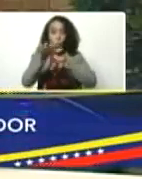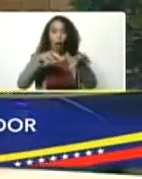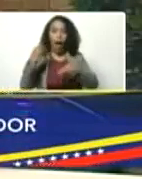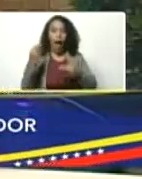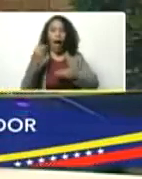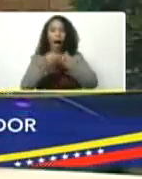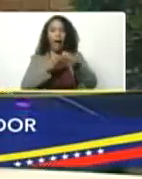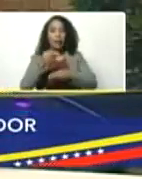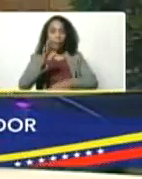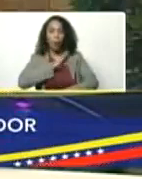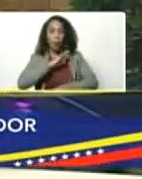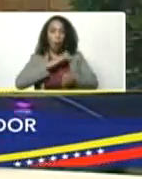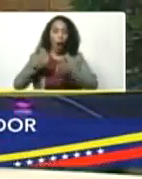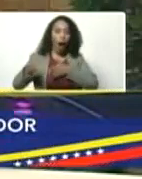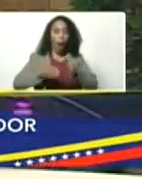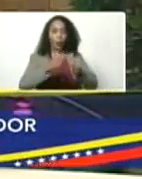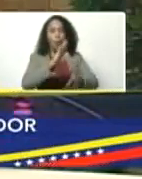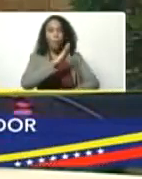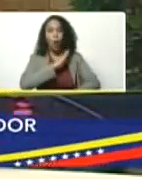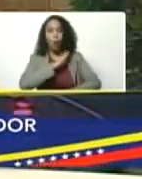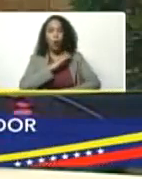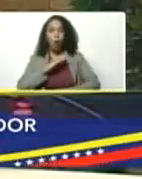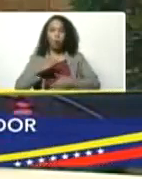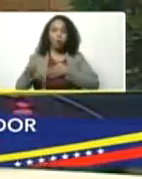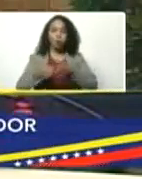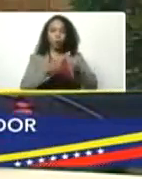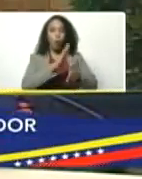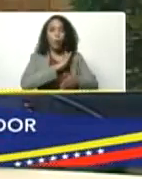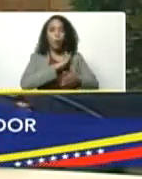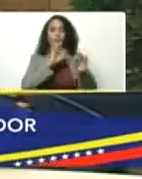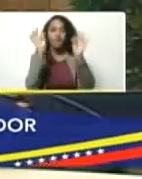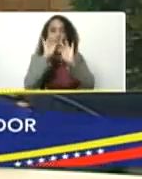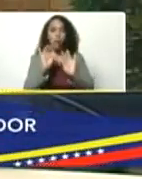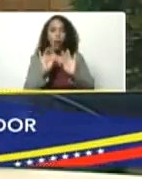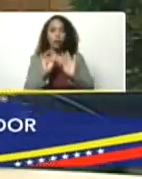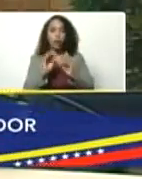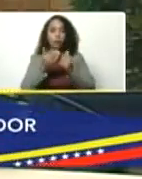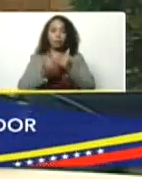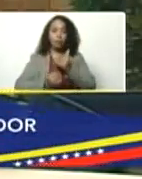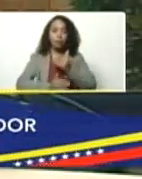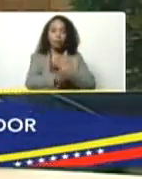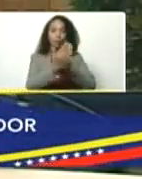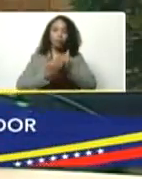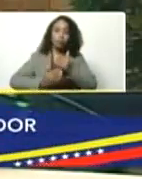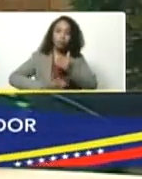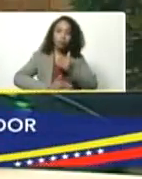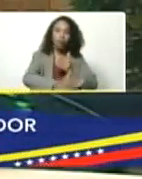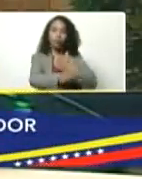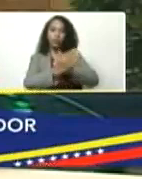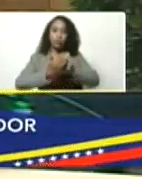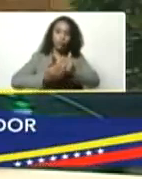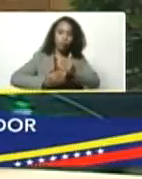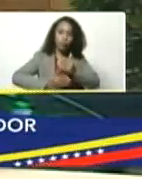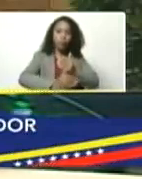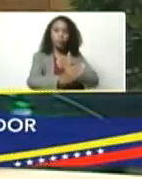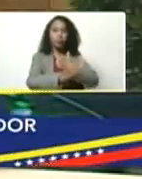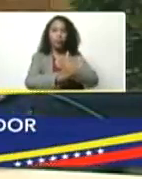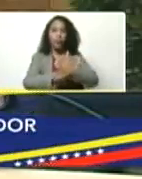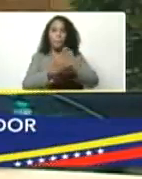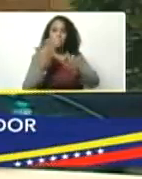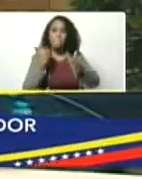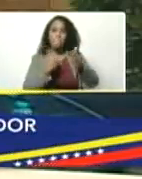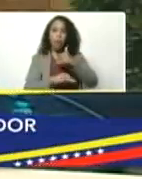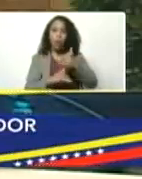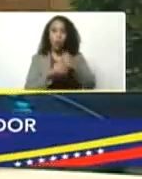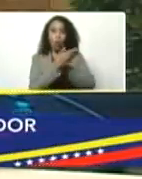propios rumbos, toma su propia ruta, toma su propio camino y avanza, avanza, avanza. Vámonos,